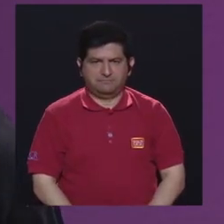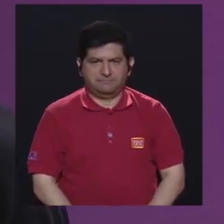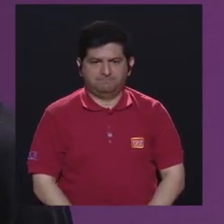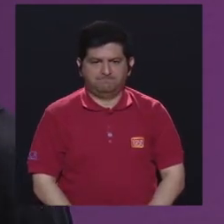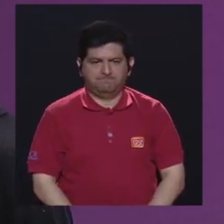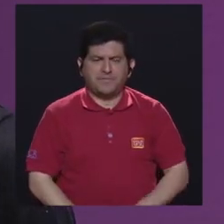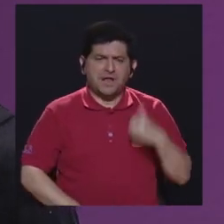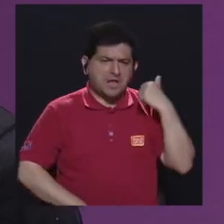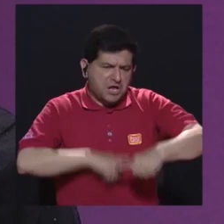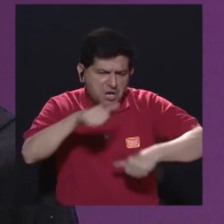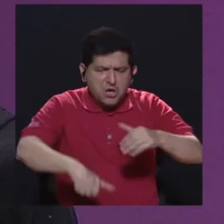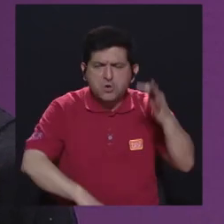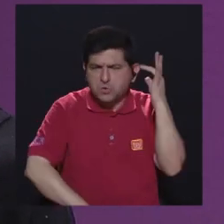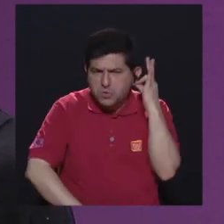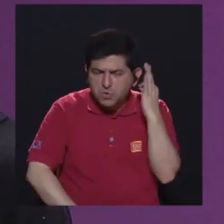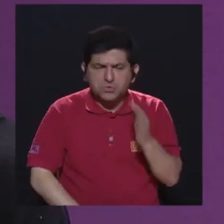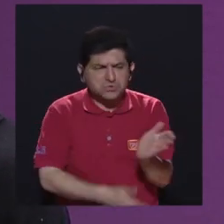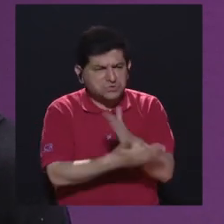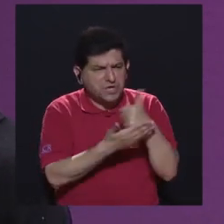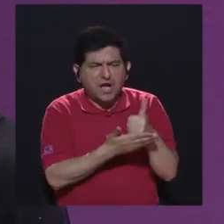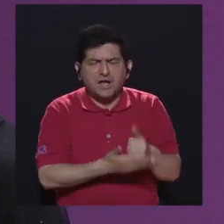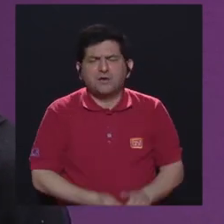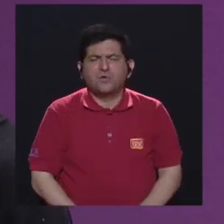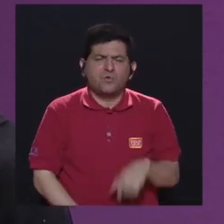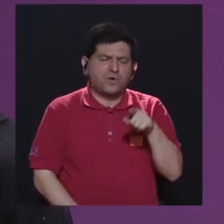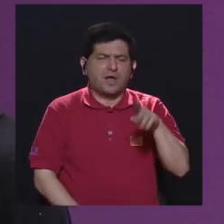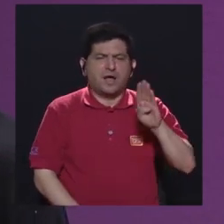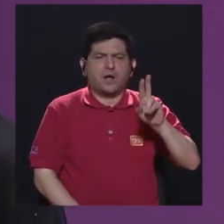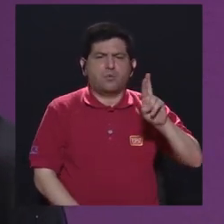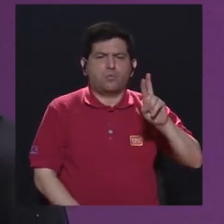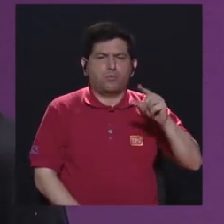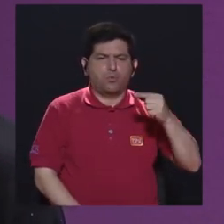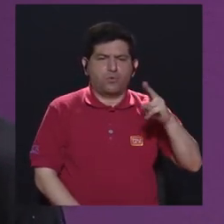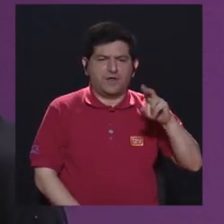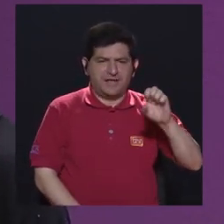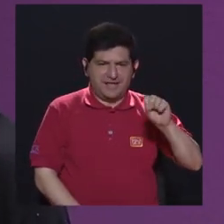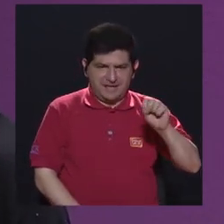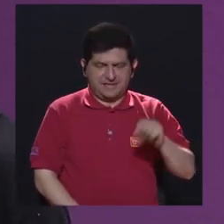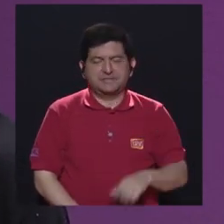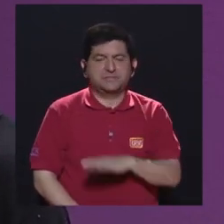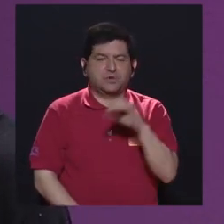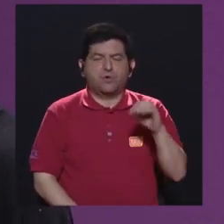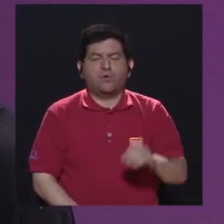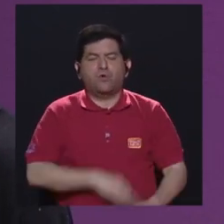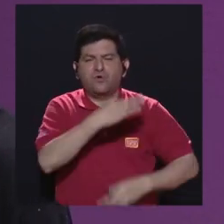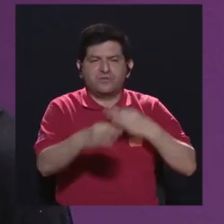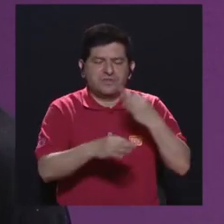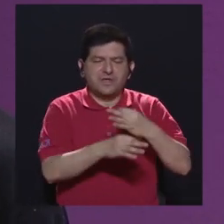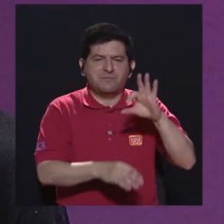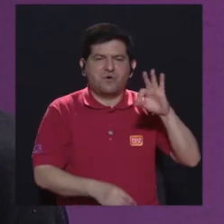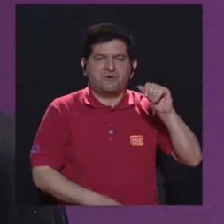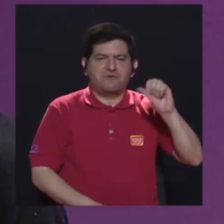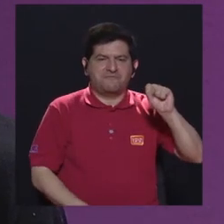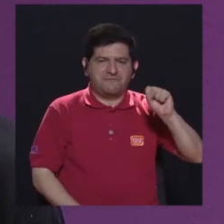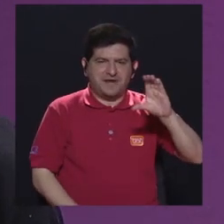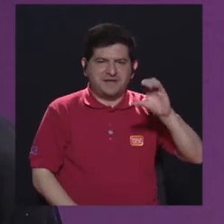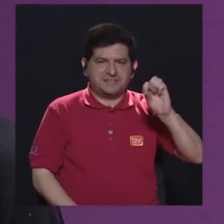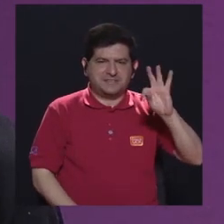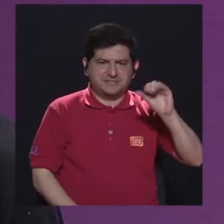hay feminismo bastante burgués, fascista, que ha